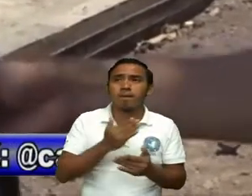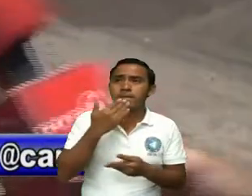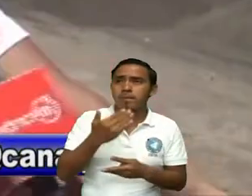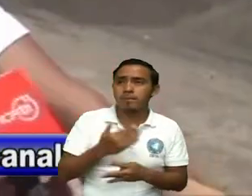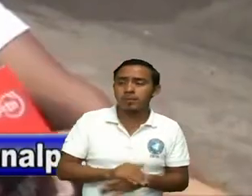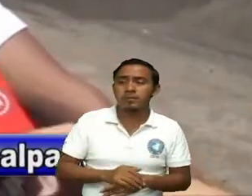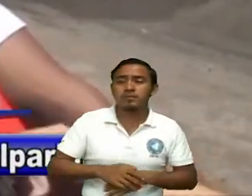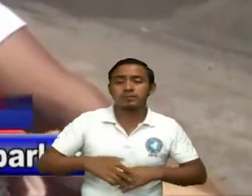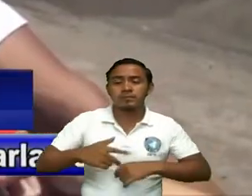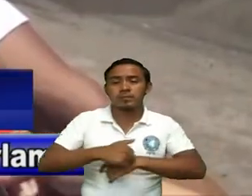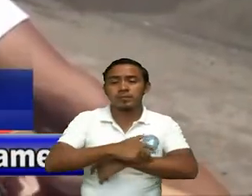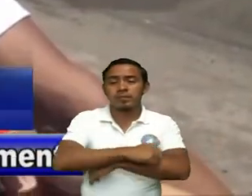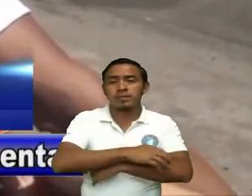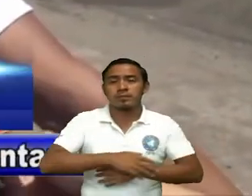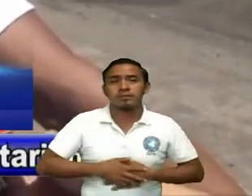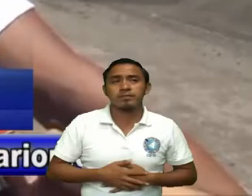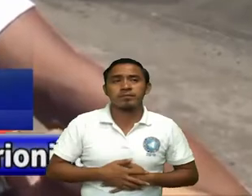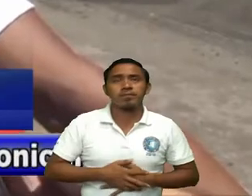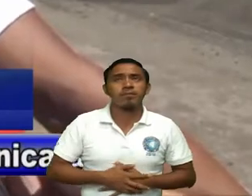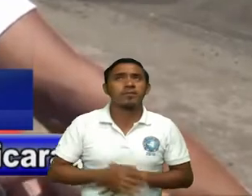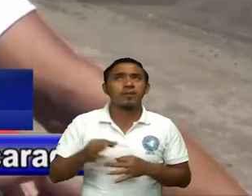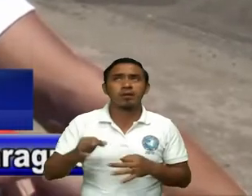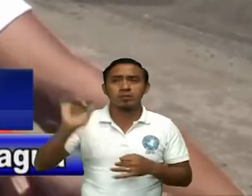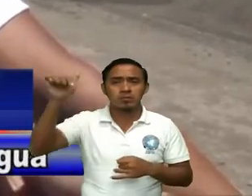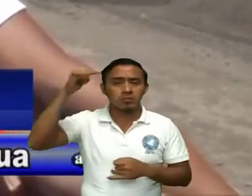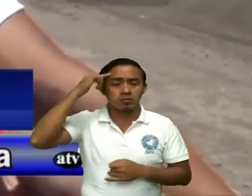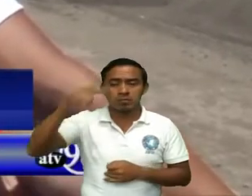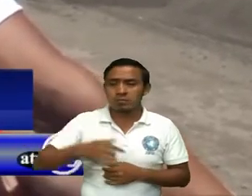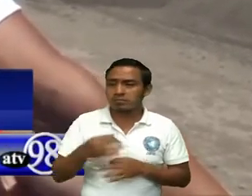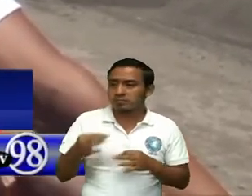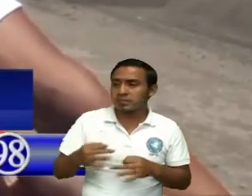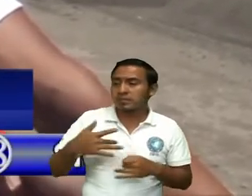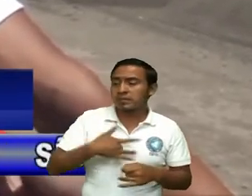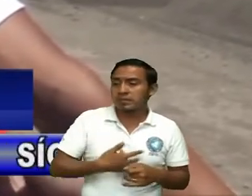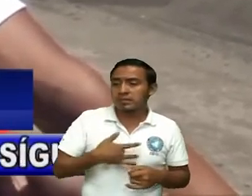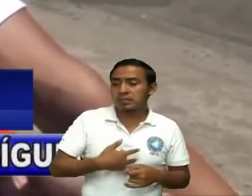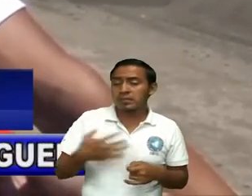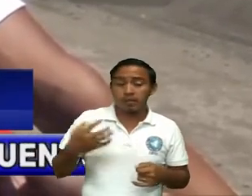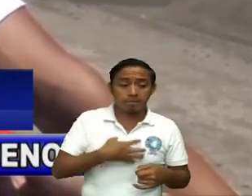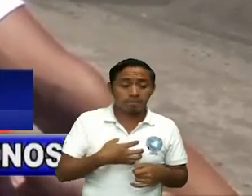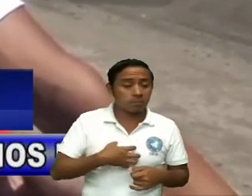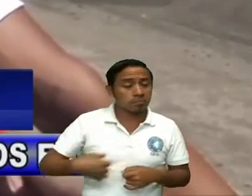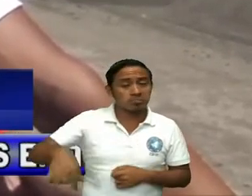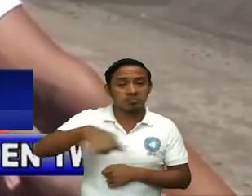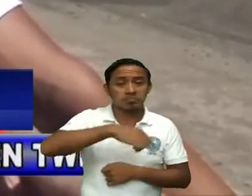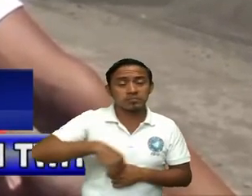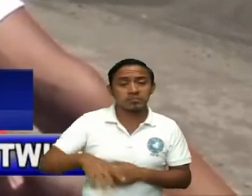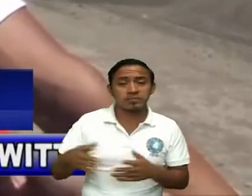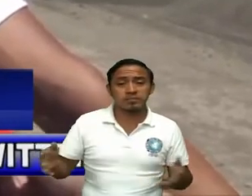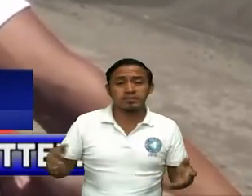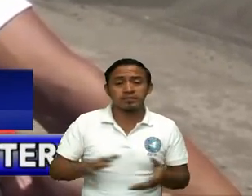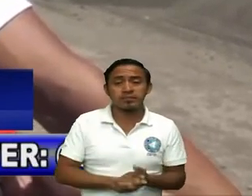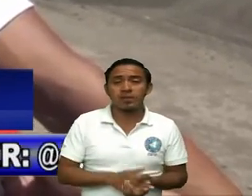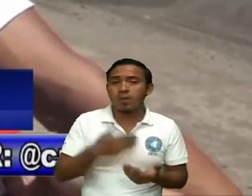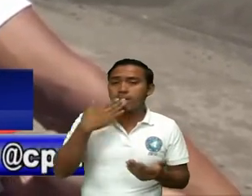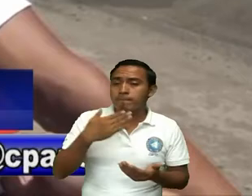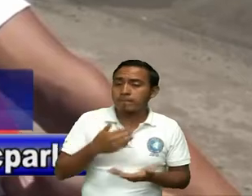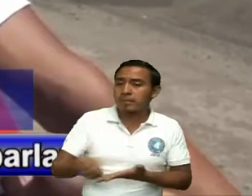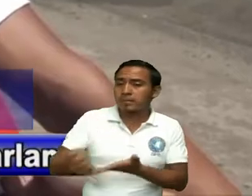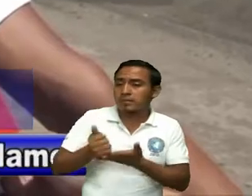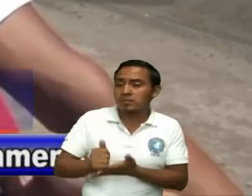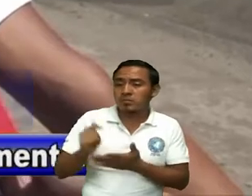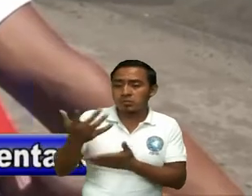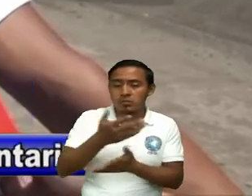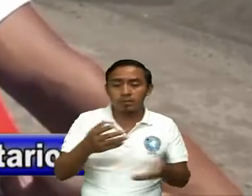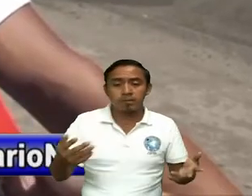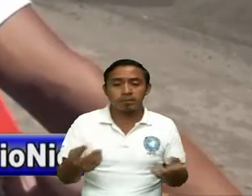pues. Pues me parece bien porque el gobierno pues está viendo las necesidades de la comunidad aquí y nosotros, pues. Es un beneficio para toda la comunidad de